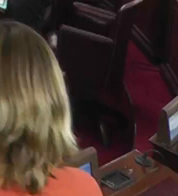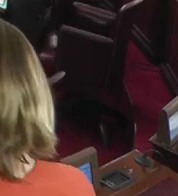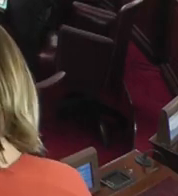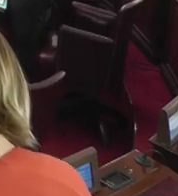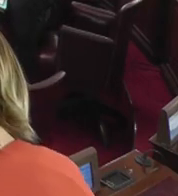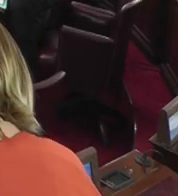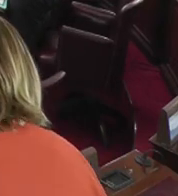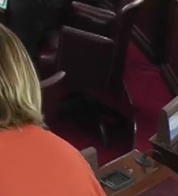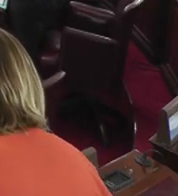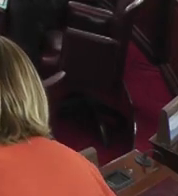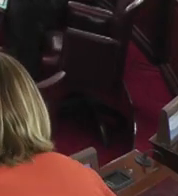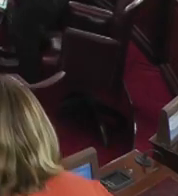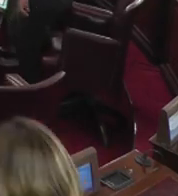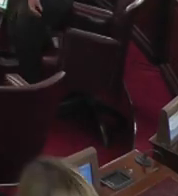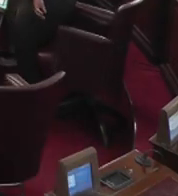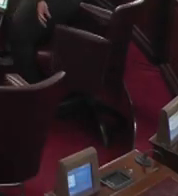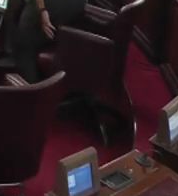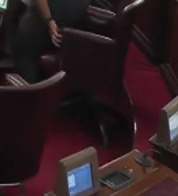Gracias.